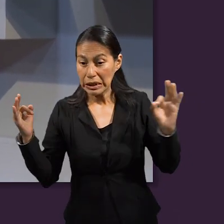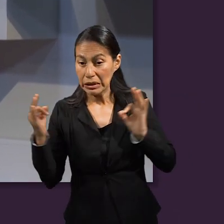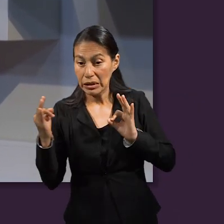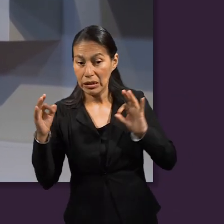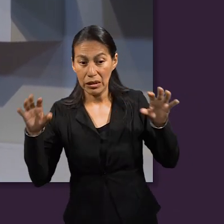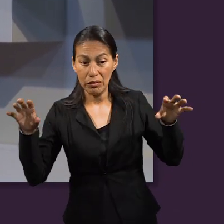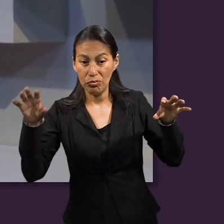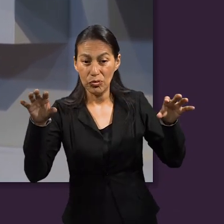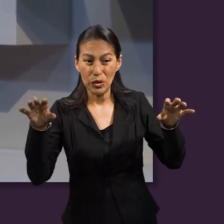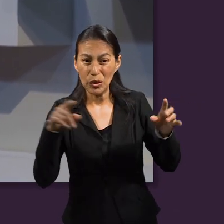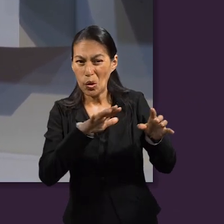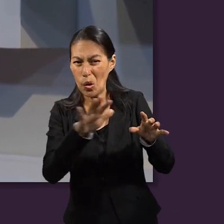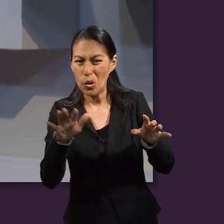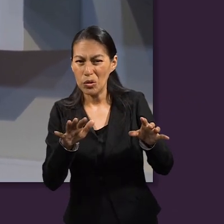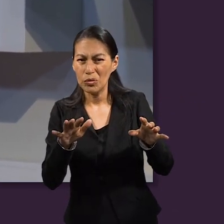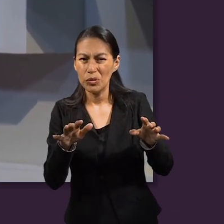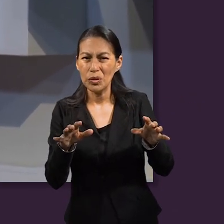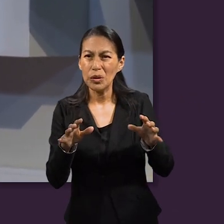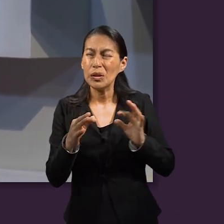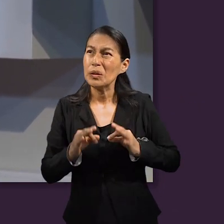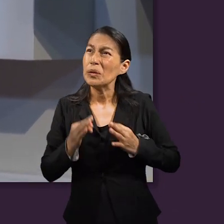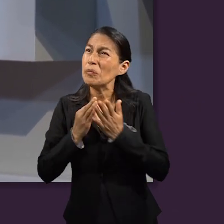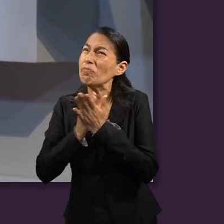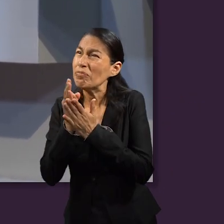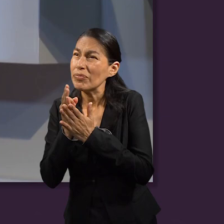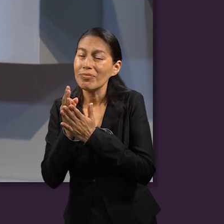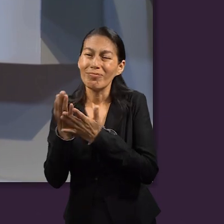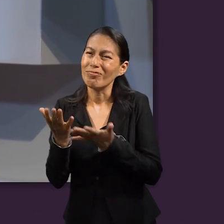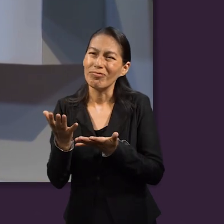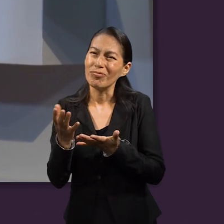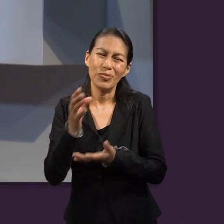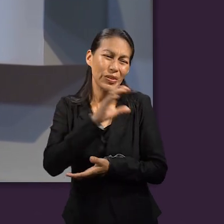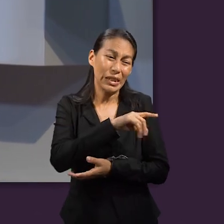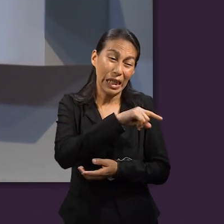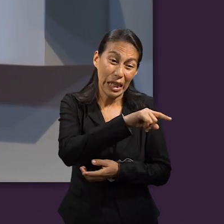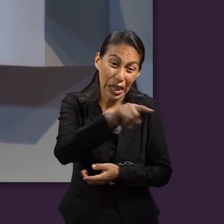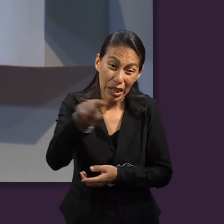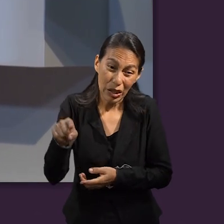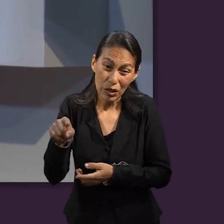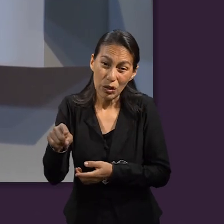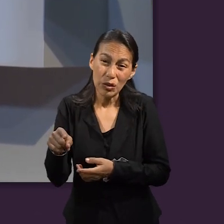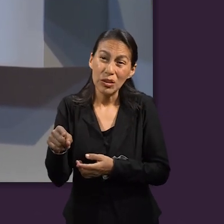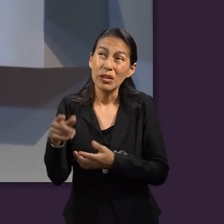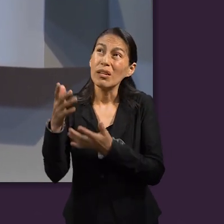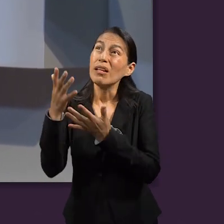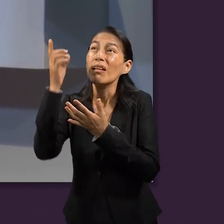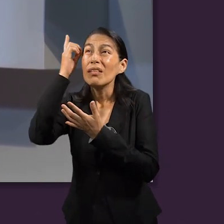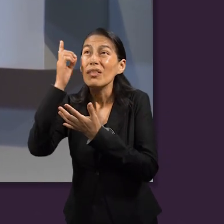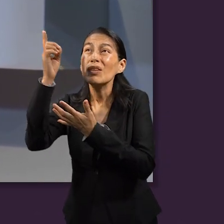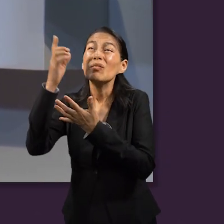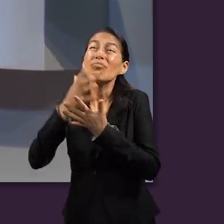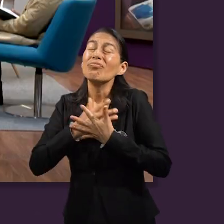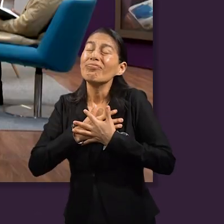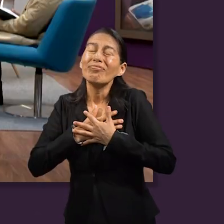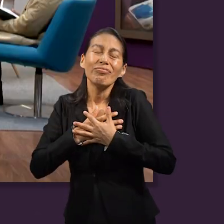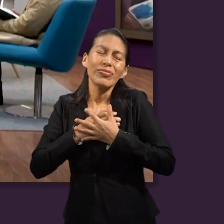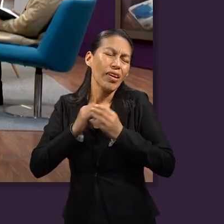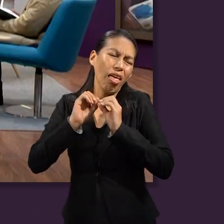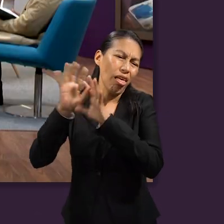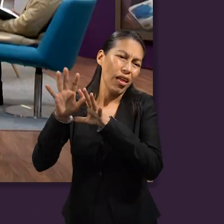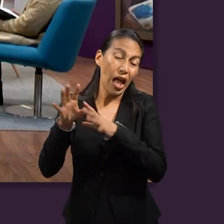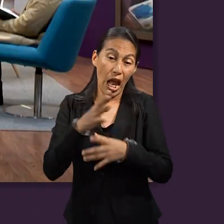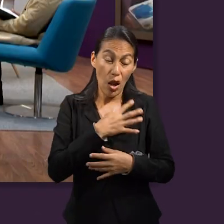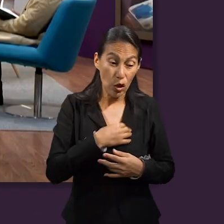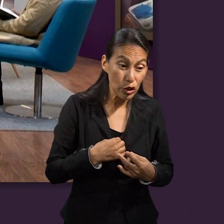pueblos vecinos habían perdido el temor de dios porque yo lo que veo en la actitud de sus hijos es que habían